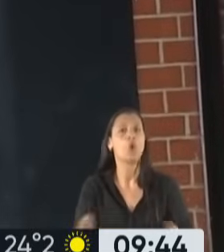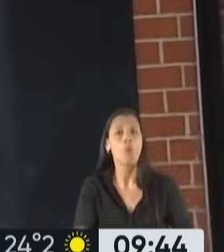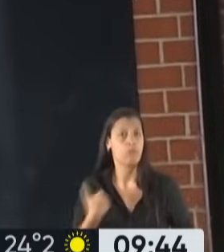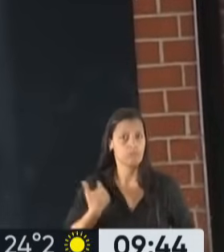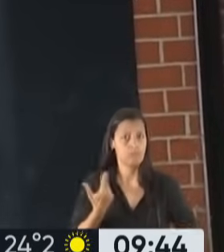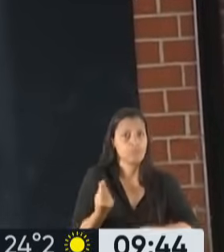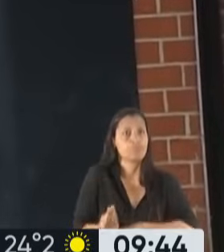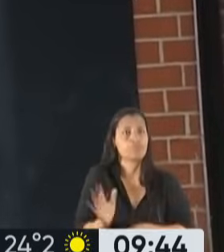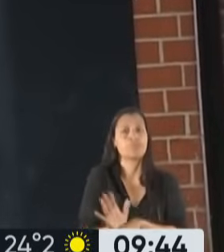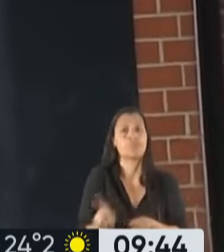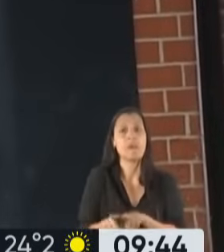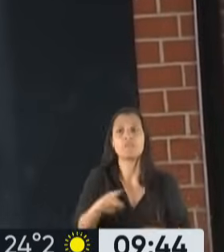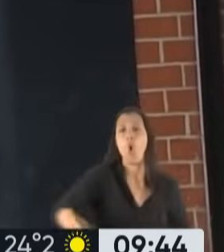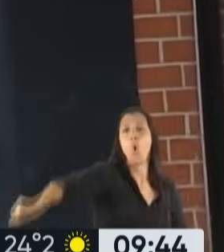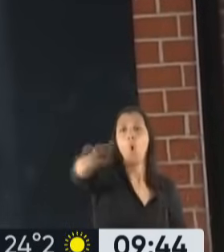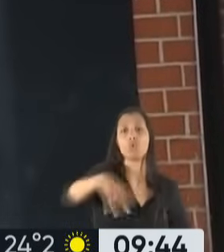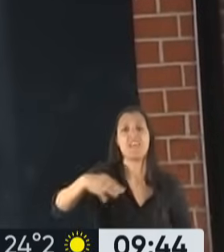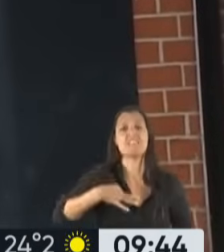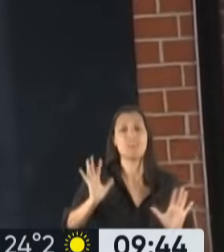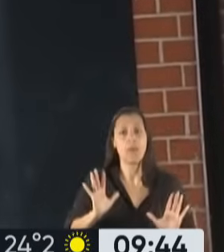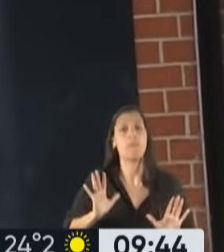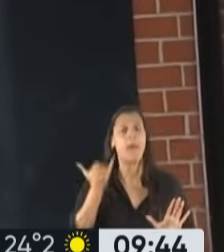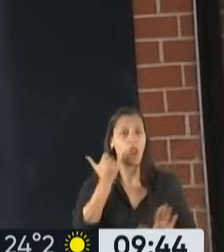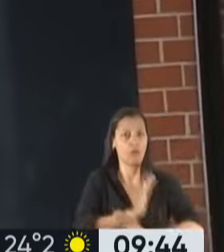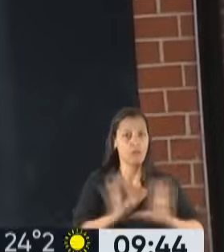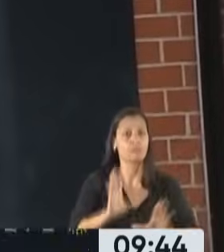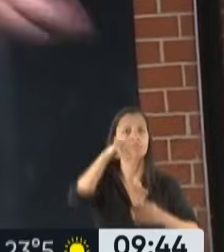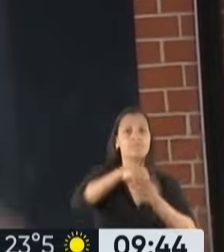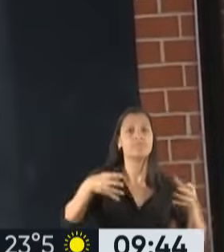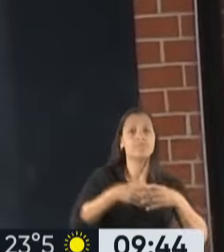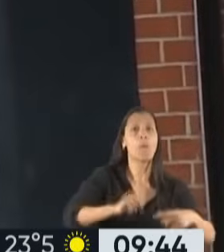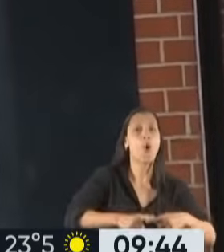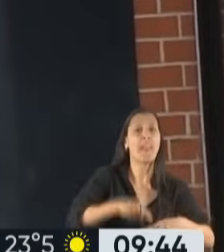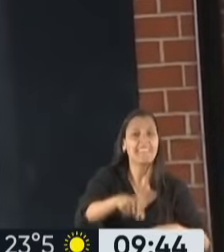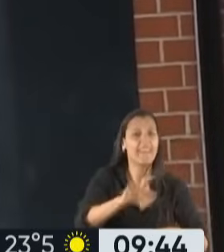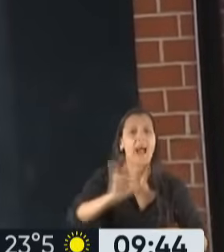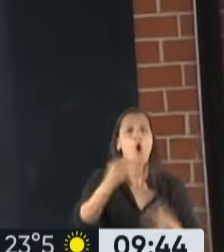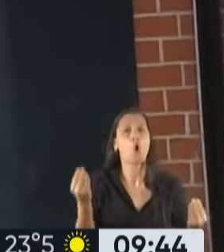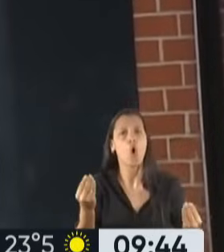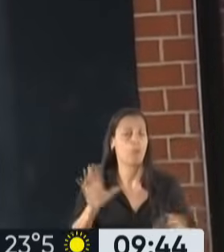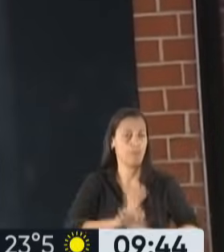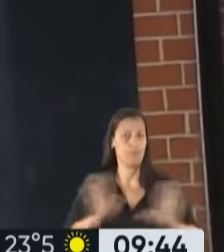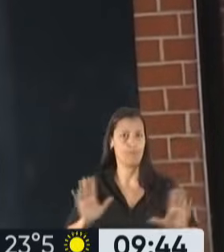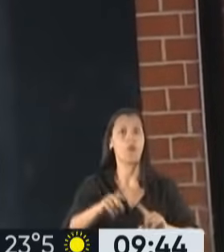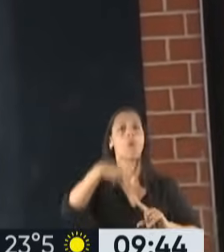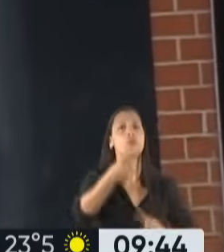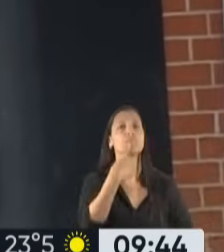ciudadano. ¿Pero se retira totalmente de la política? Eso no importa. ¿Otra pregunta?